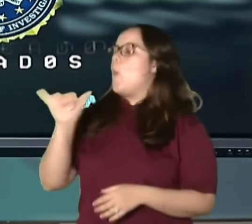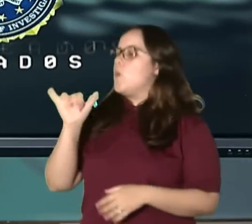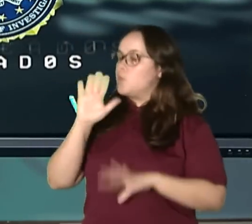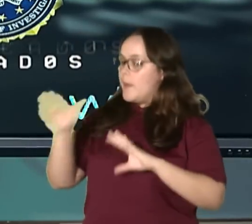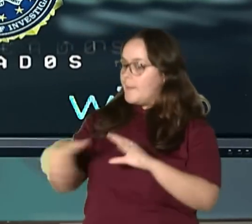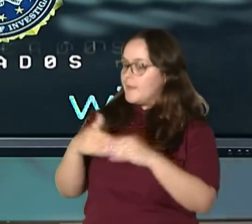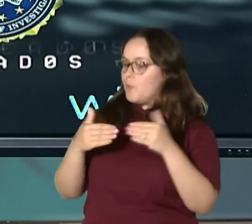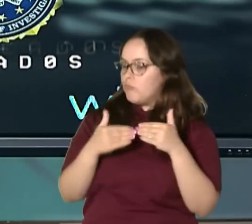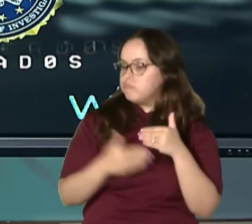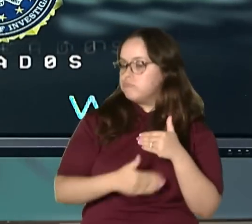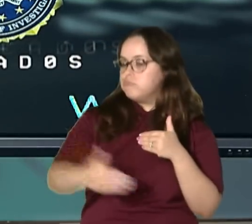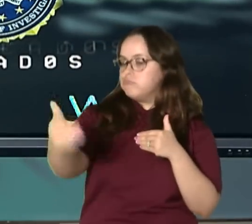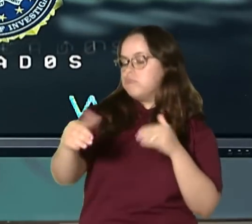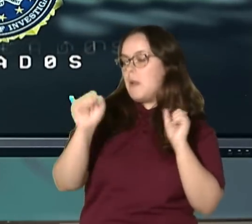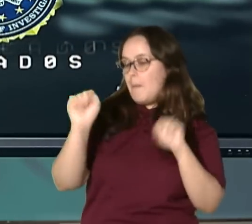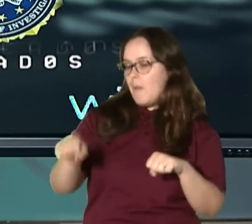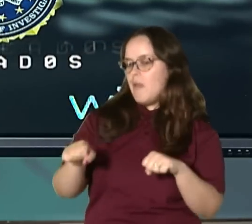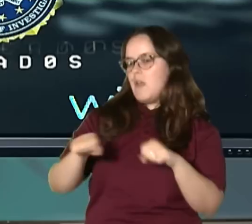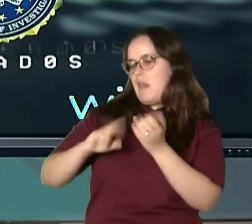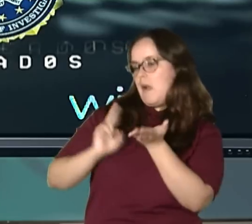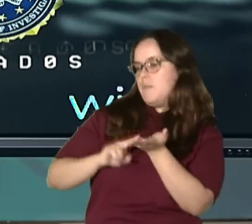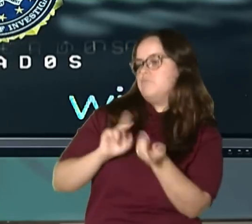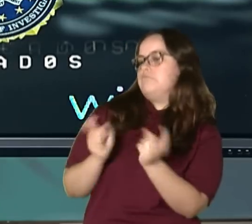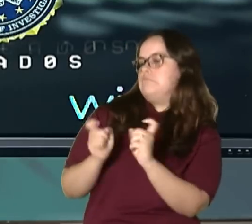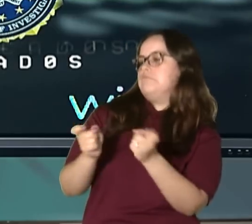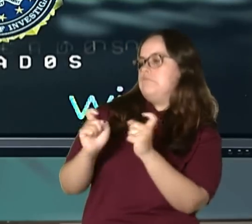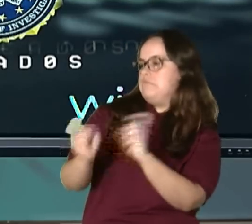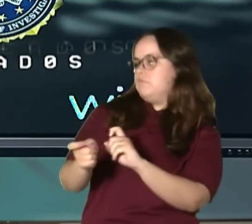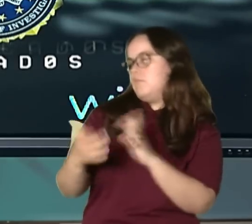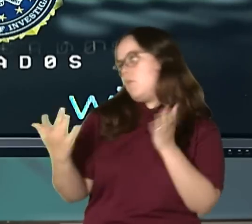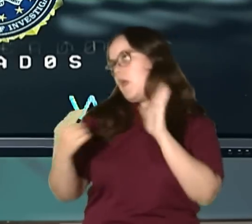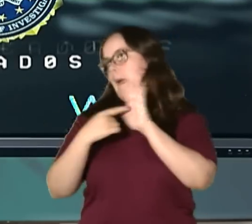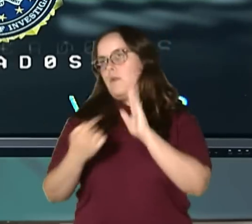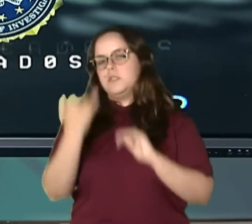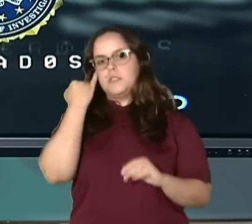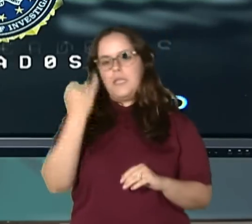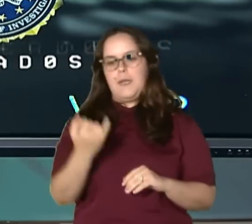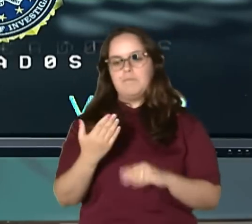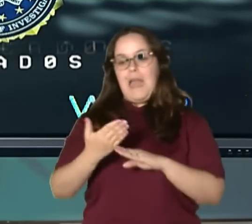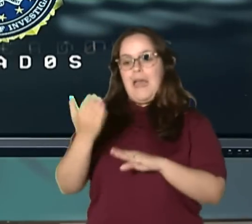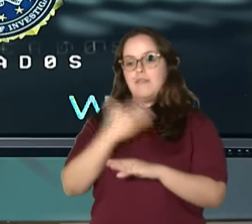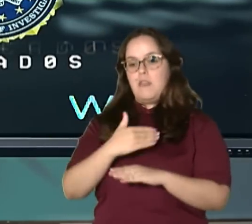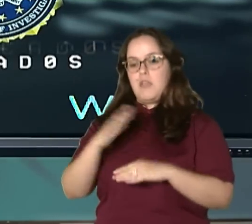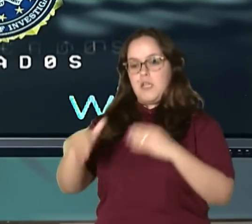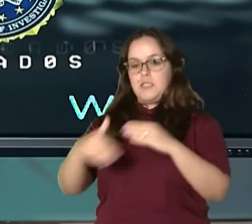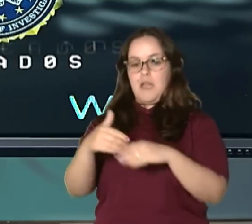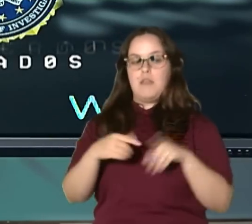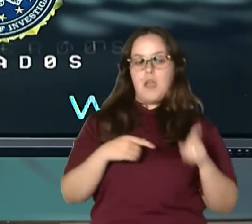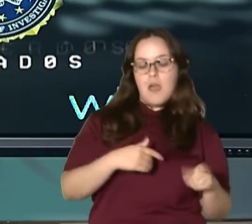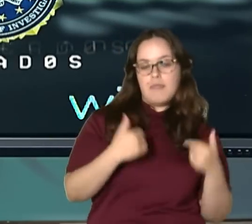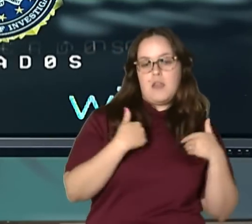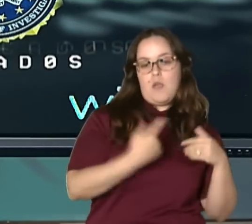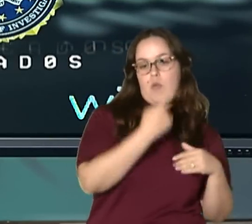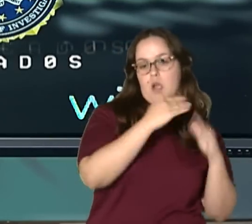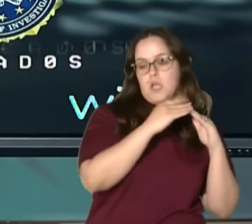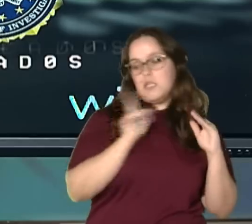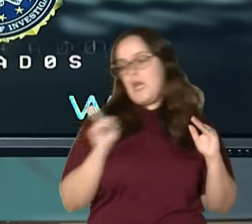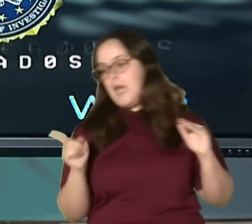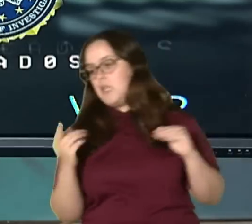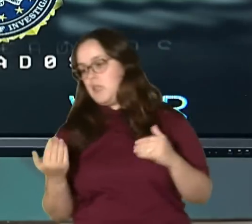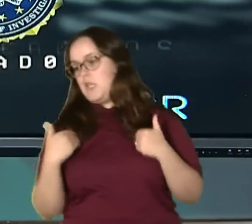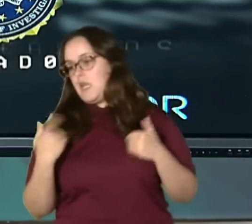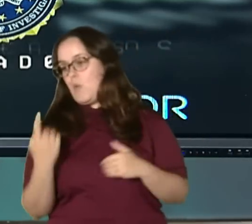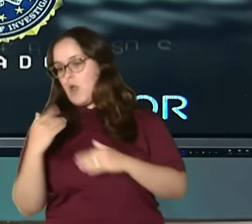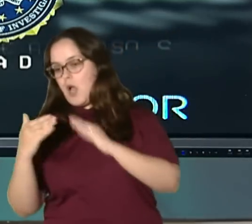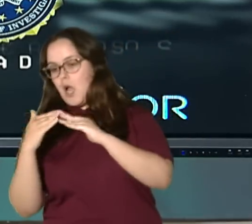porque por ejemplo si empezaron con una casa a otro y otra casa a otro y después montaron un negocio el negocio muy próspero y siguieron entonces